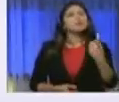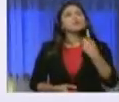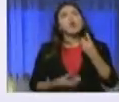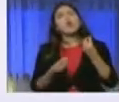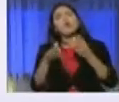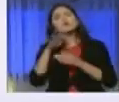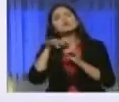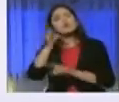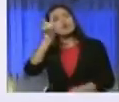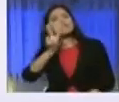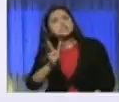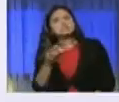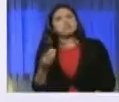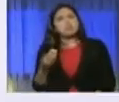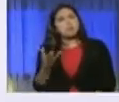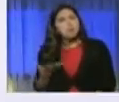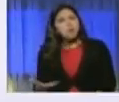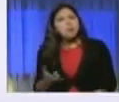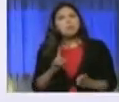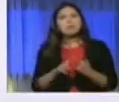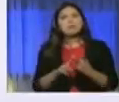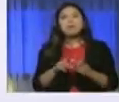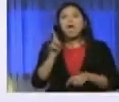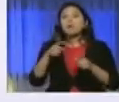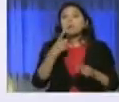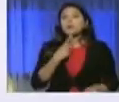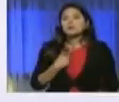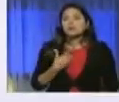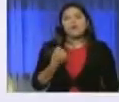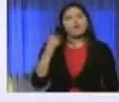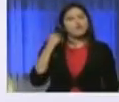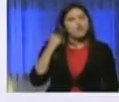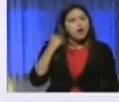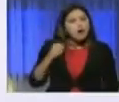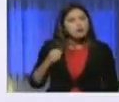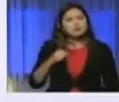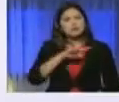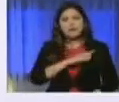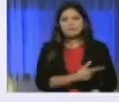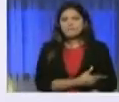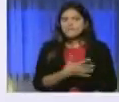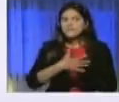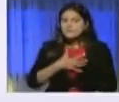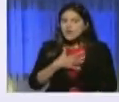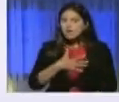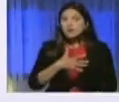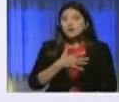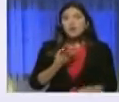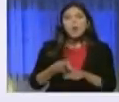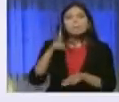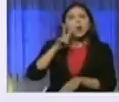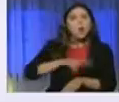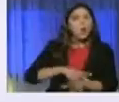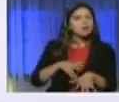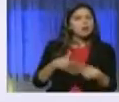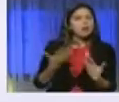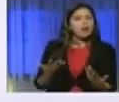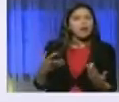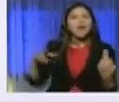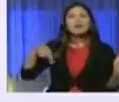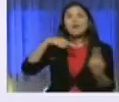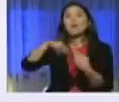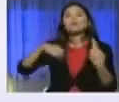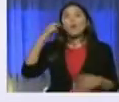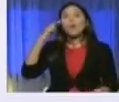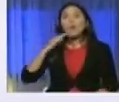Venezuela. Y muchos diciéndome fuerza. Lo peor que pudiera pasar es que la revolución bolivariana